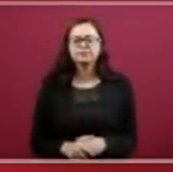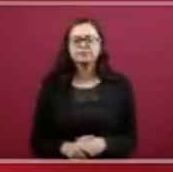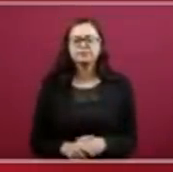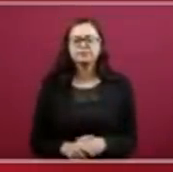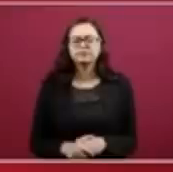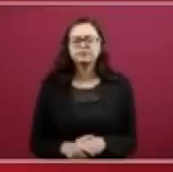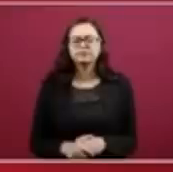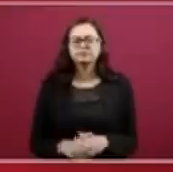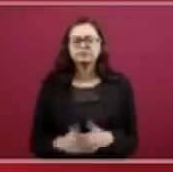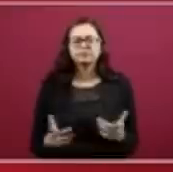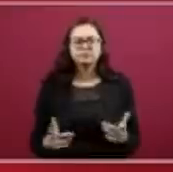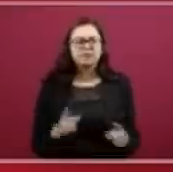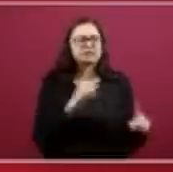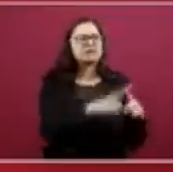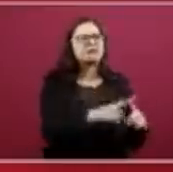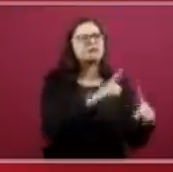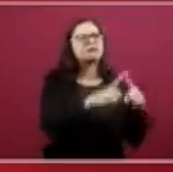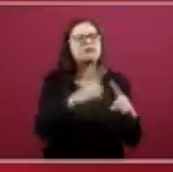exponer a nadie,